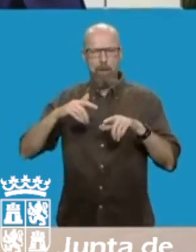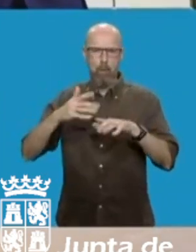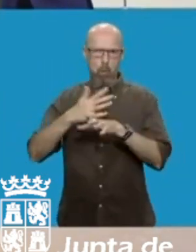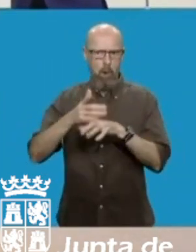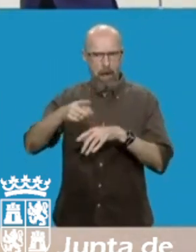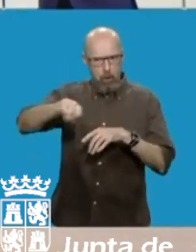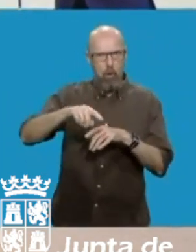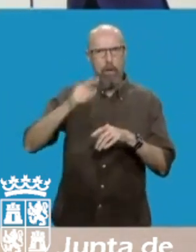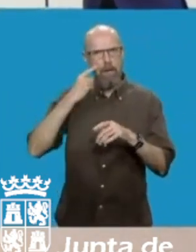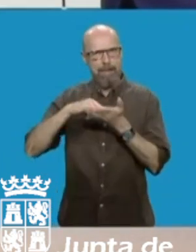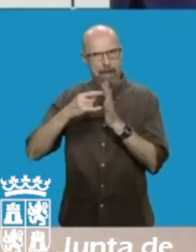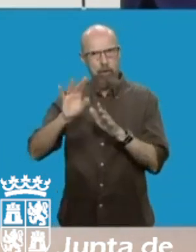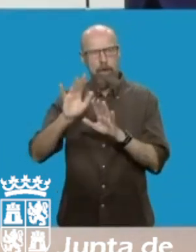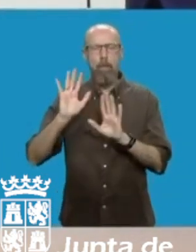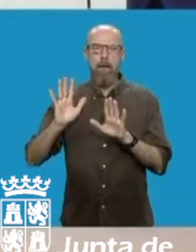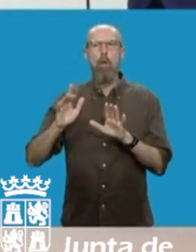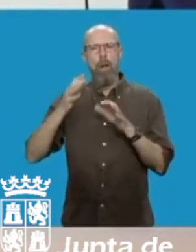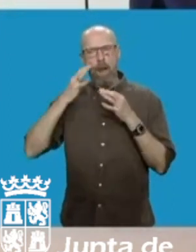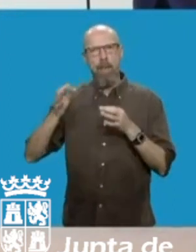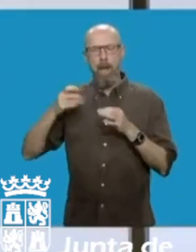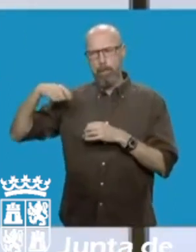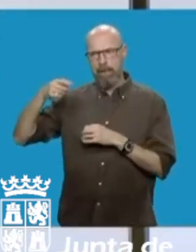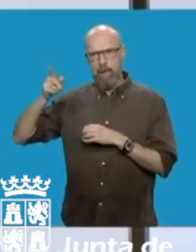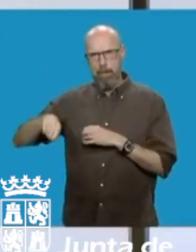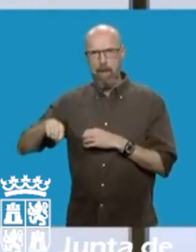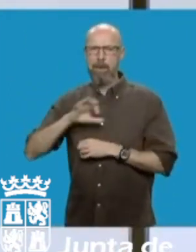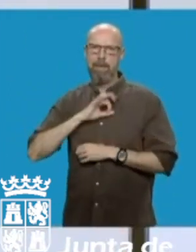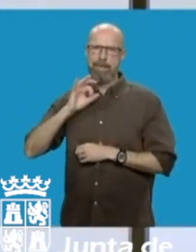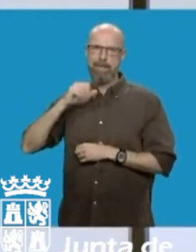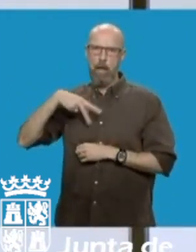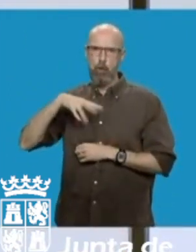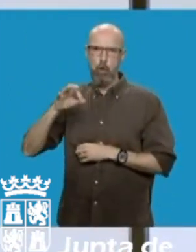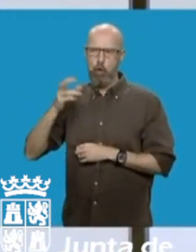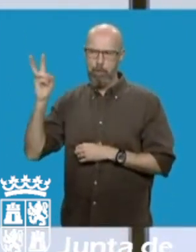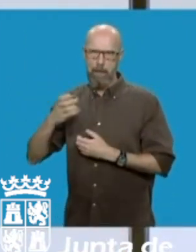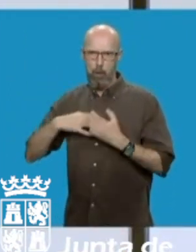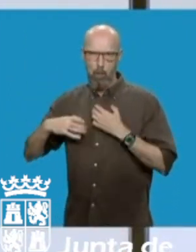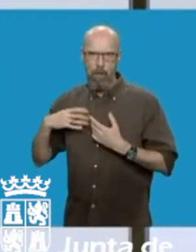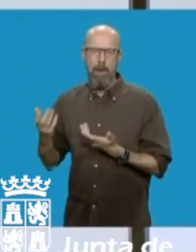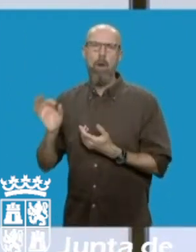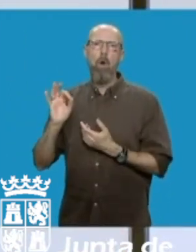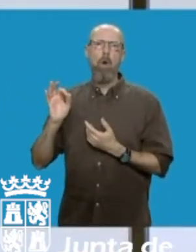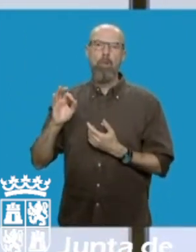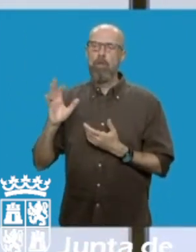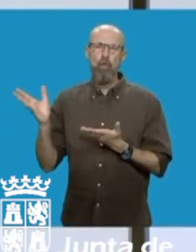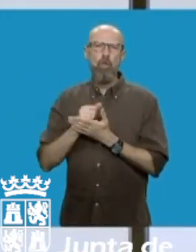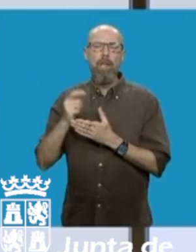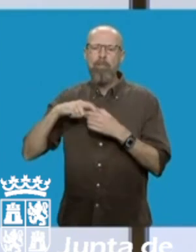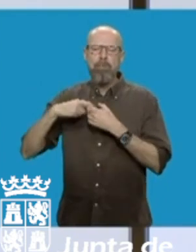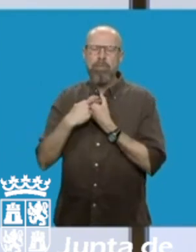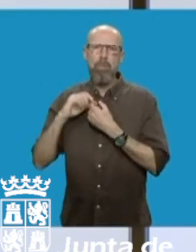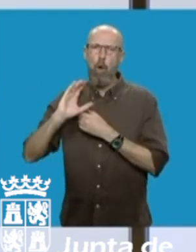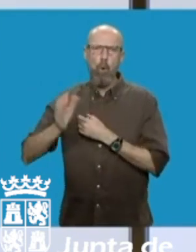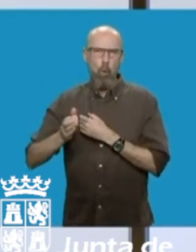técnico, pero bueno, desde nuestro presidente Félix Sancho, que hoy no ha podido lamentablemente estar aquí, a todas las personas del club,